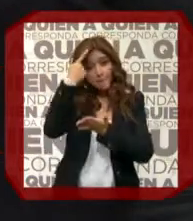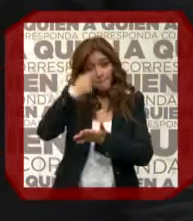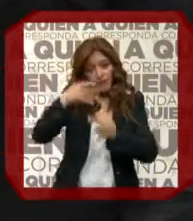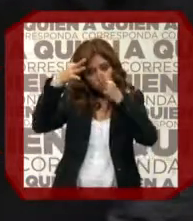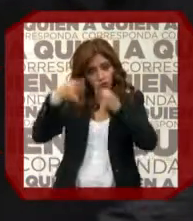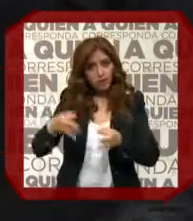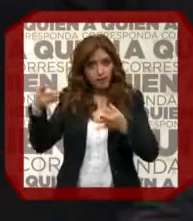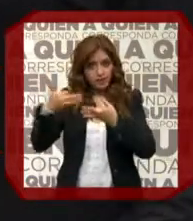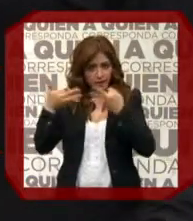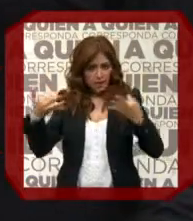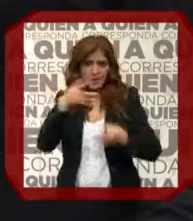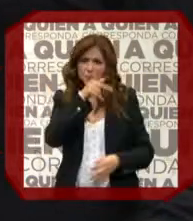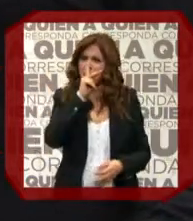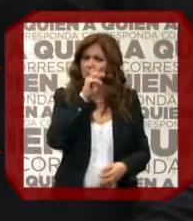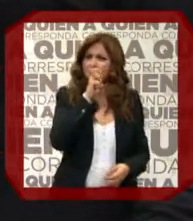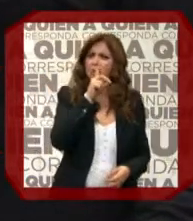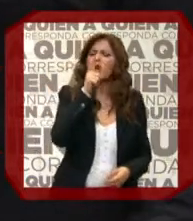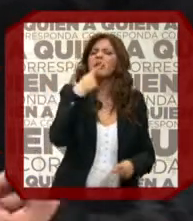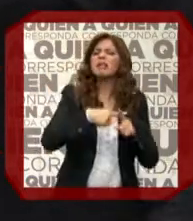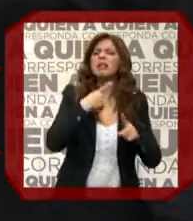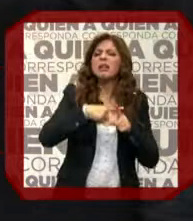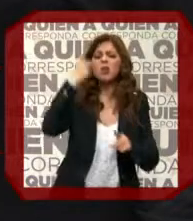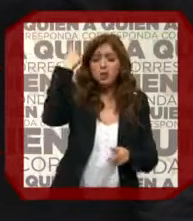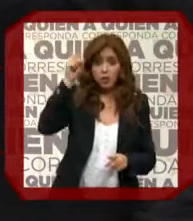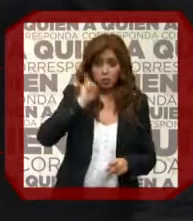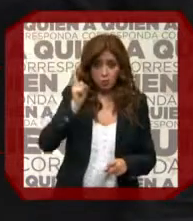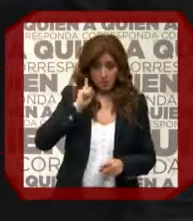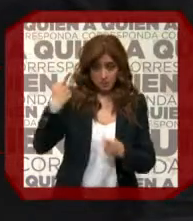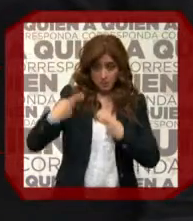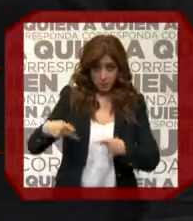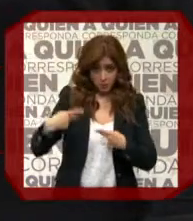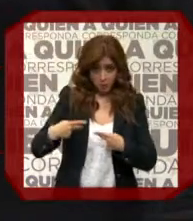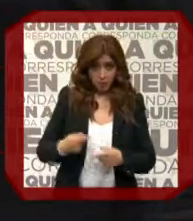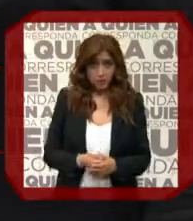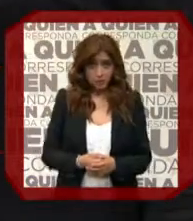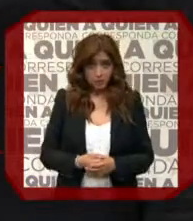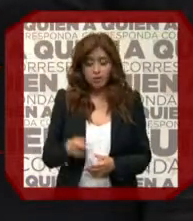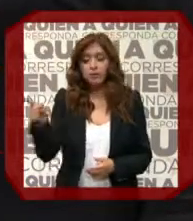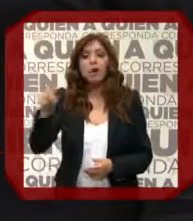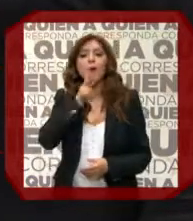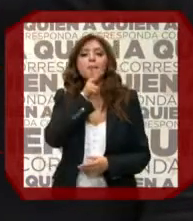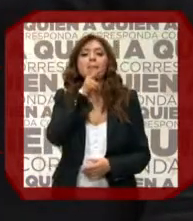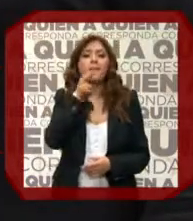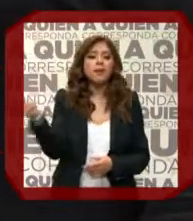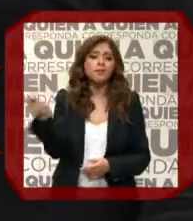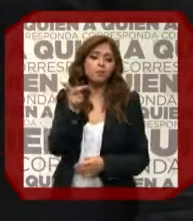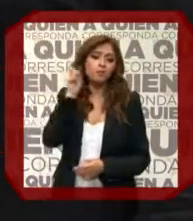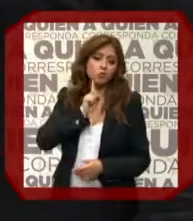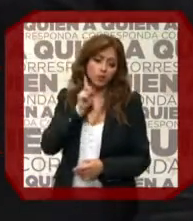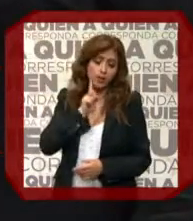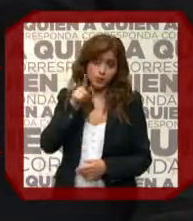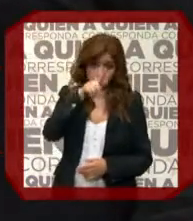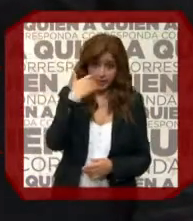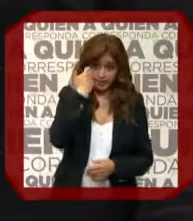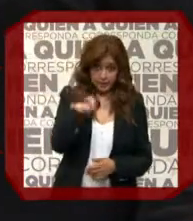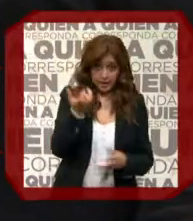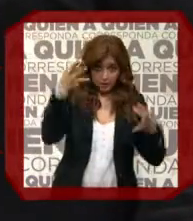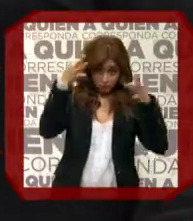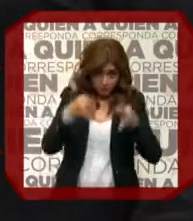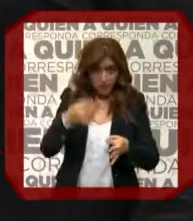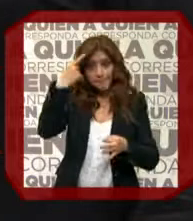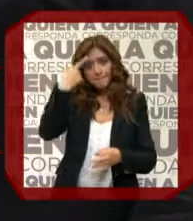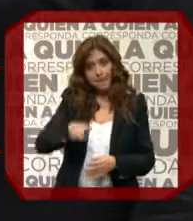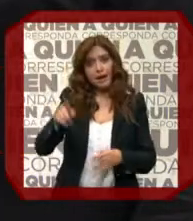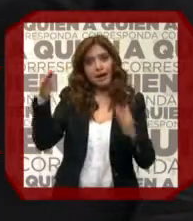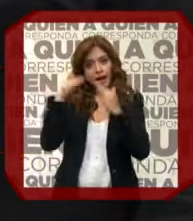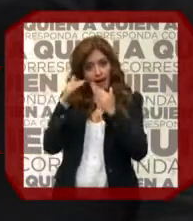legalizar. ¿El predio está a nombre de quién? De la persona. Papá de ellas, del papá de ellas. Okay, perfecto. Y usted quiere regularizar para que ya el